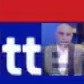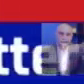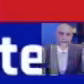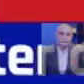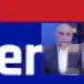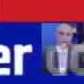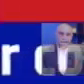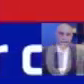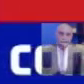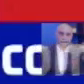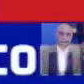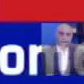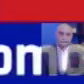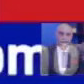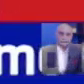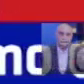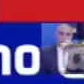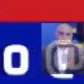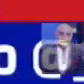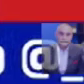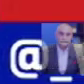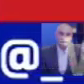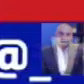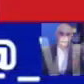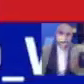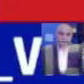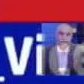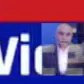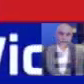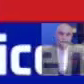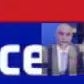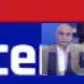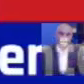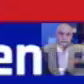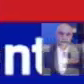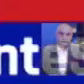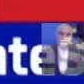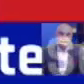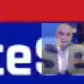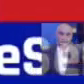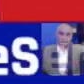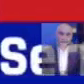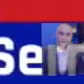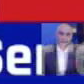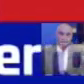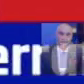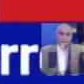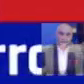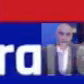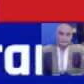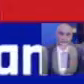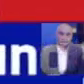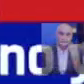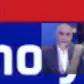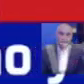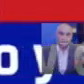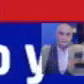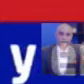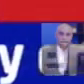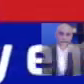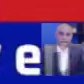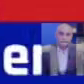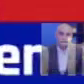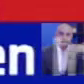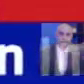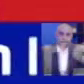Molinaro Orcasitas tuvo que salir por pies en aquella comparecencia que tuvo en el Congreso de la Unión ante